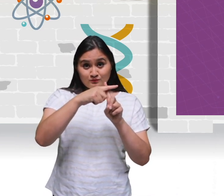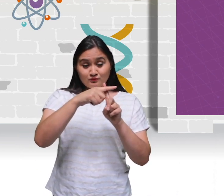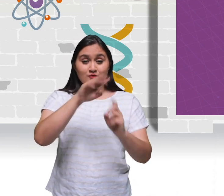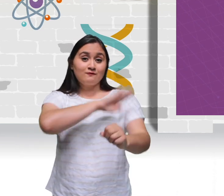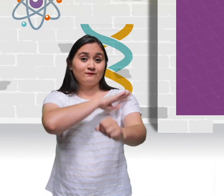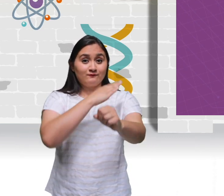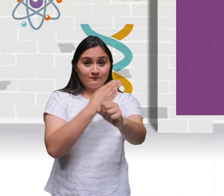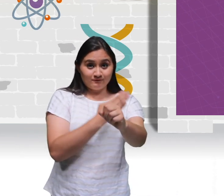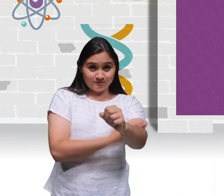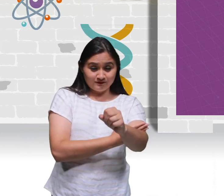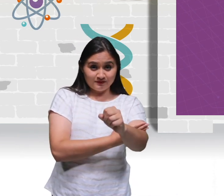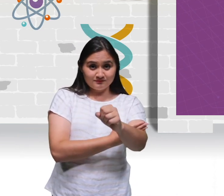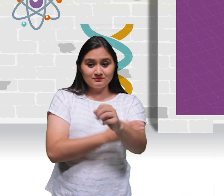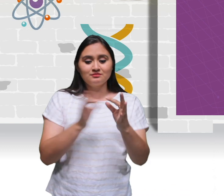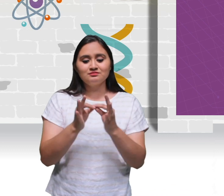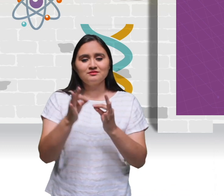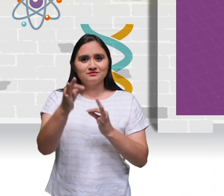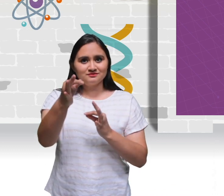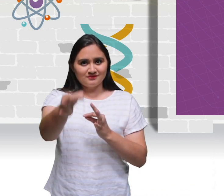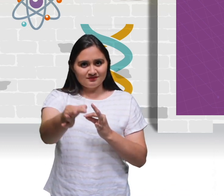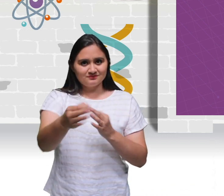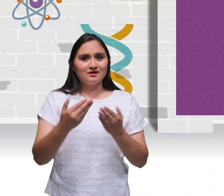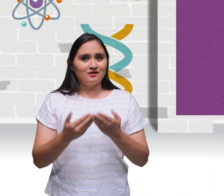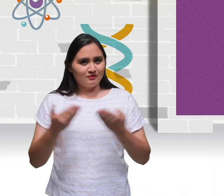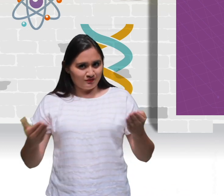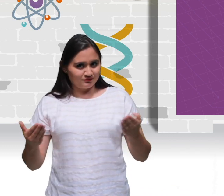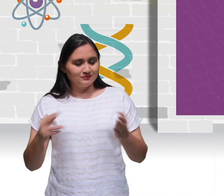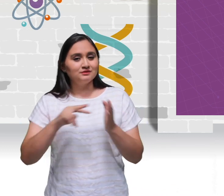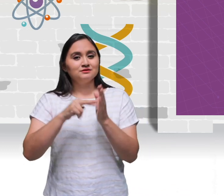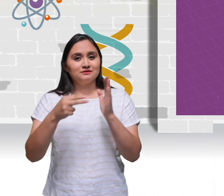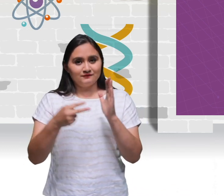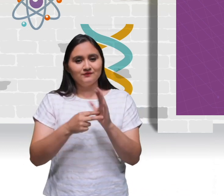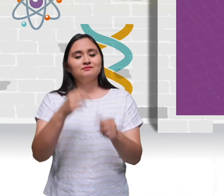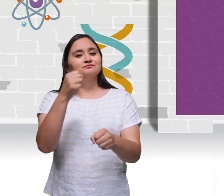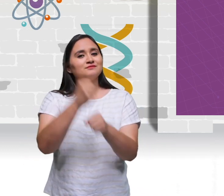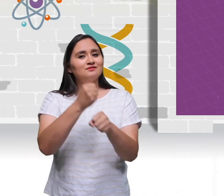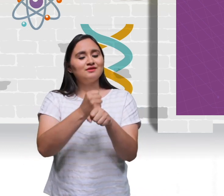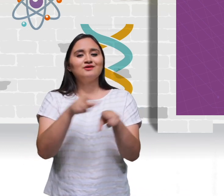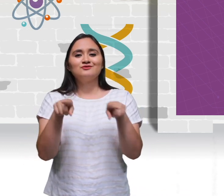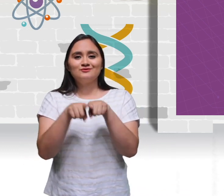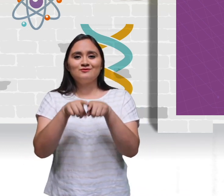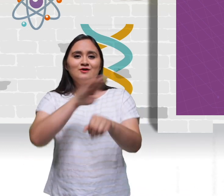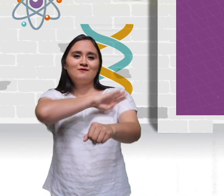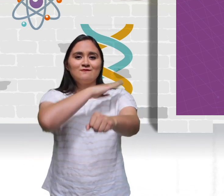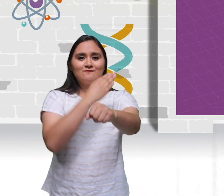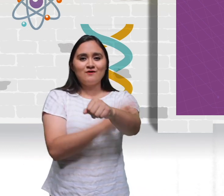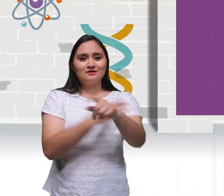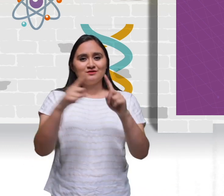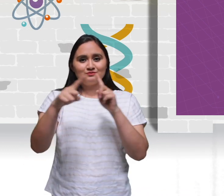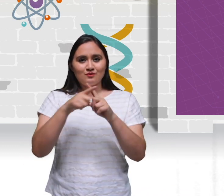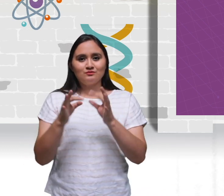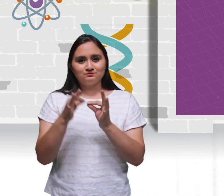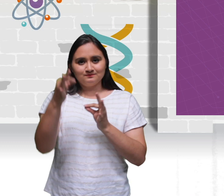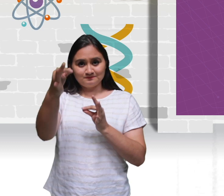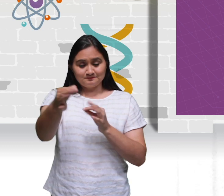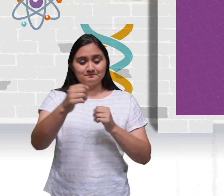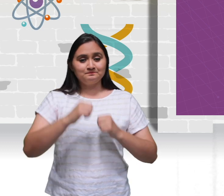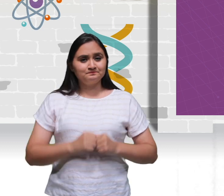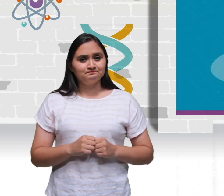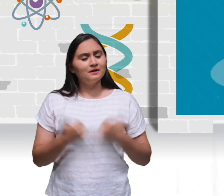la fuerza por la distancia que ha recorrido el objeto, es decir, trabajo es igual a fuerza por